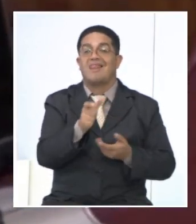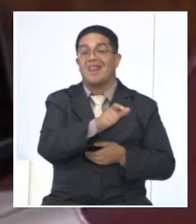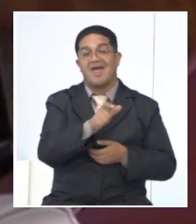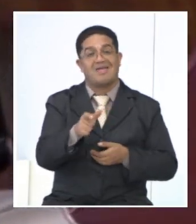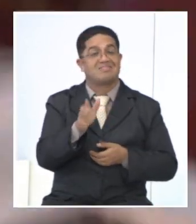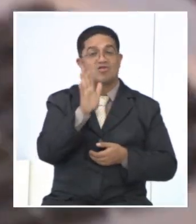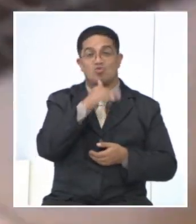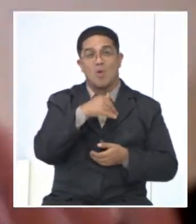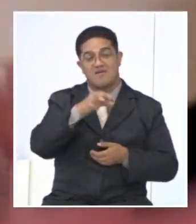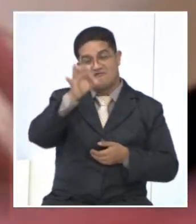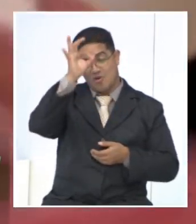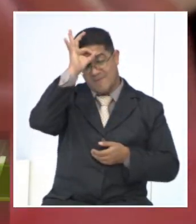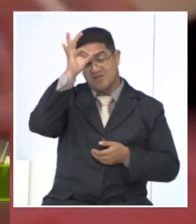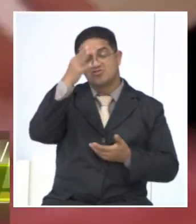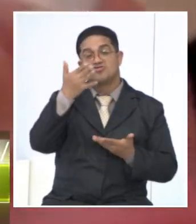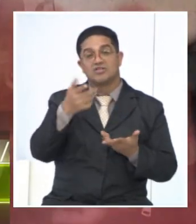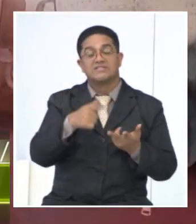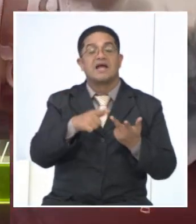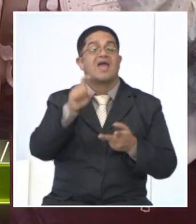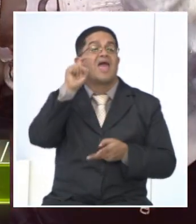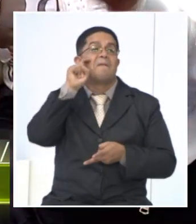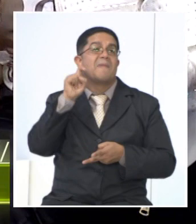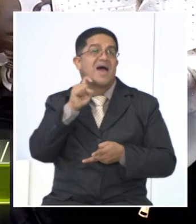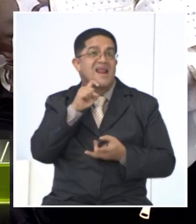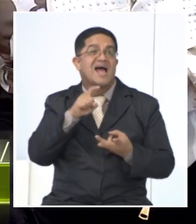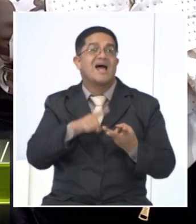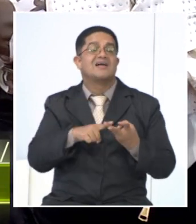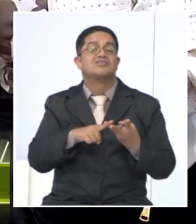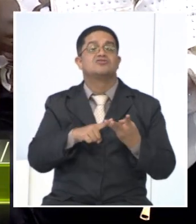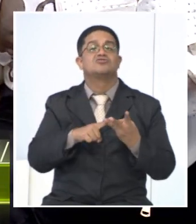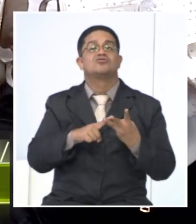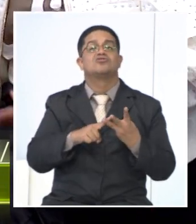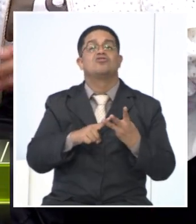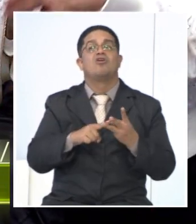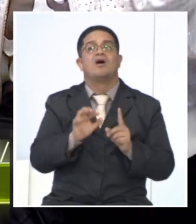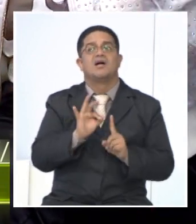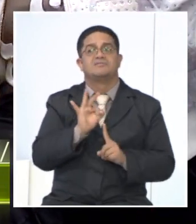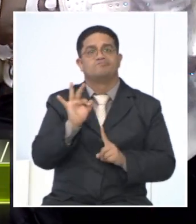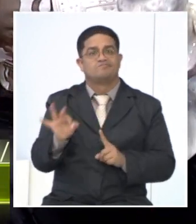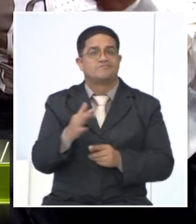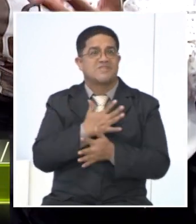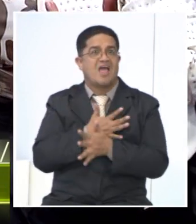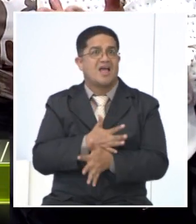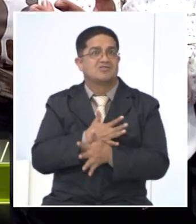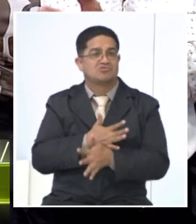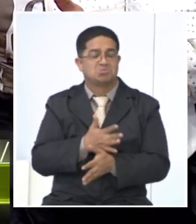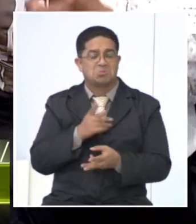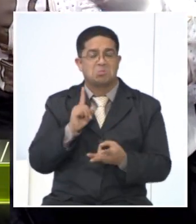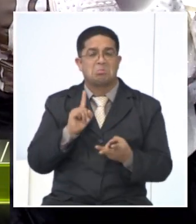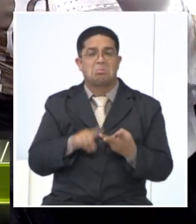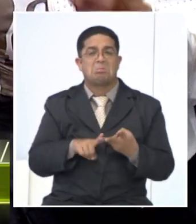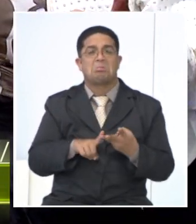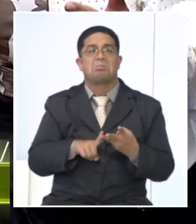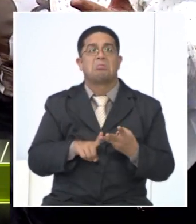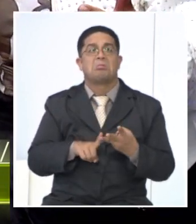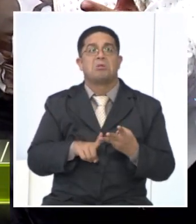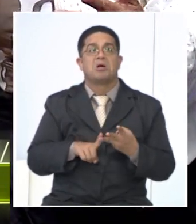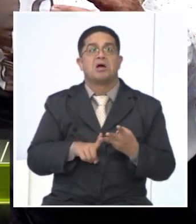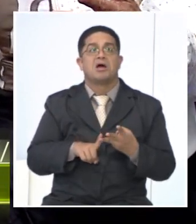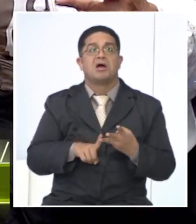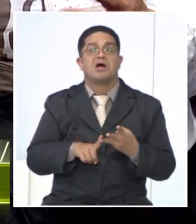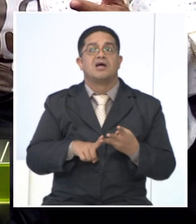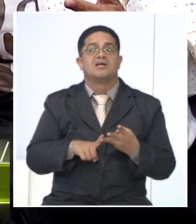donde más problemas hay. El embarazo precoz, las infecciones de transmisión sexual, el abandono a